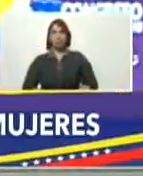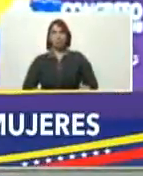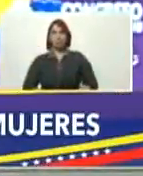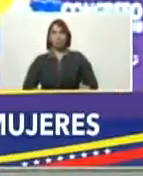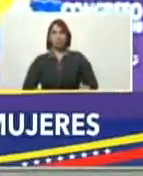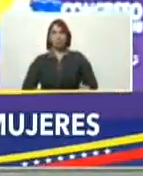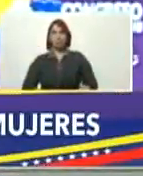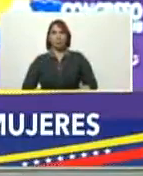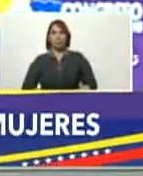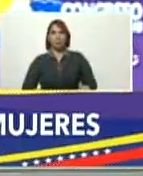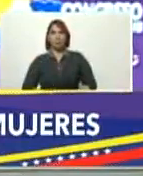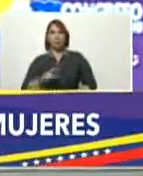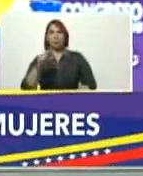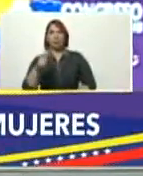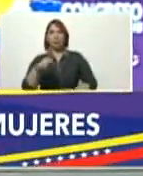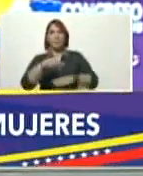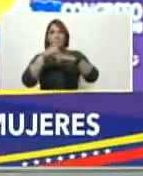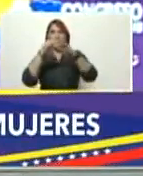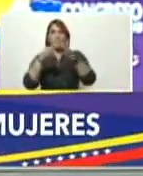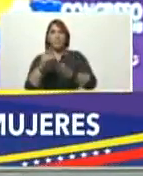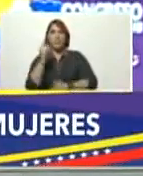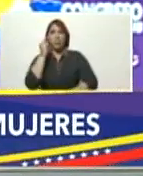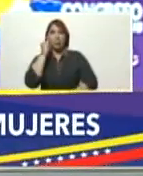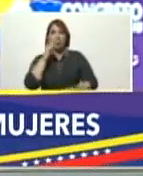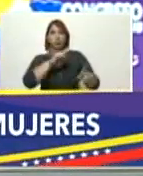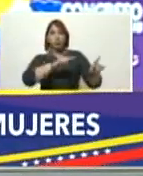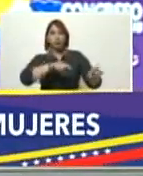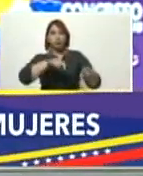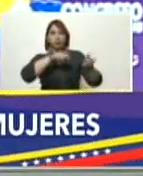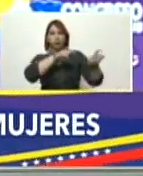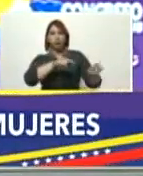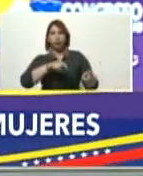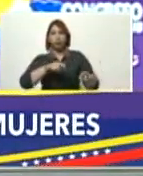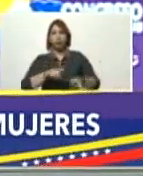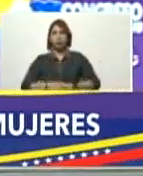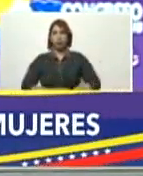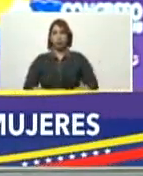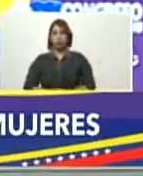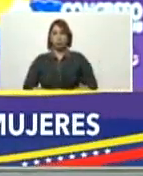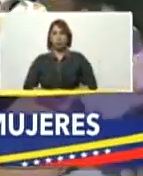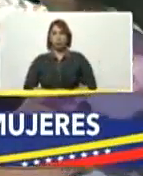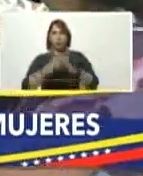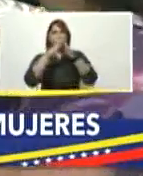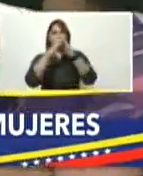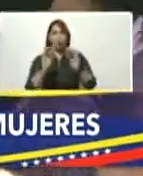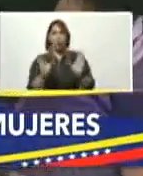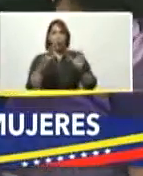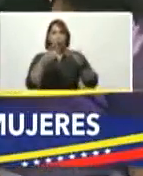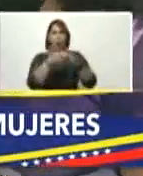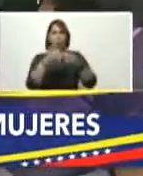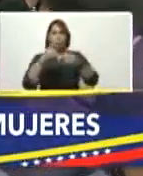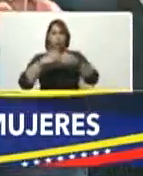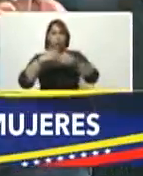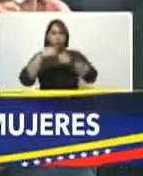A Gracie Barrio, ministra de Agricultura Urbana. A todo el equipo de trabajo.